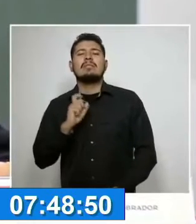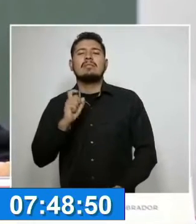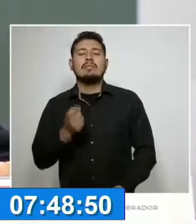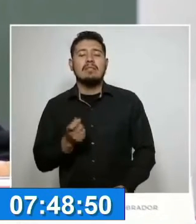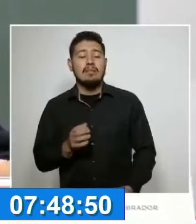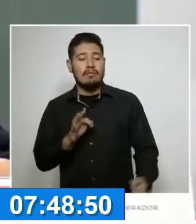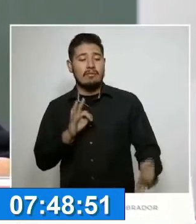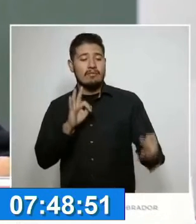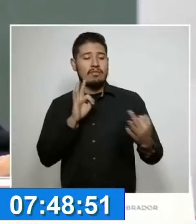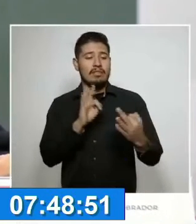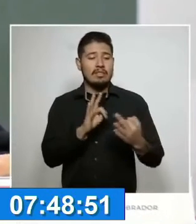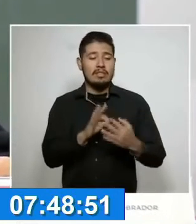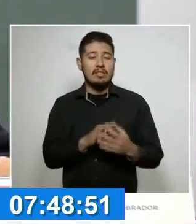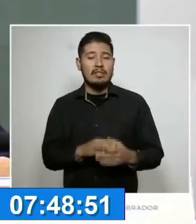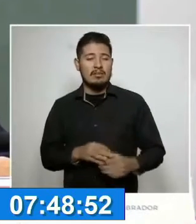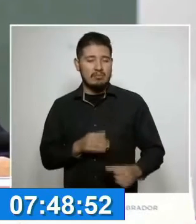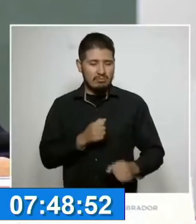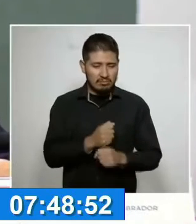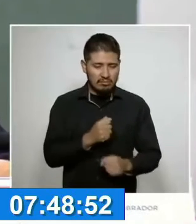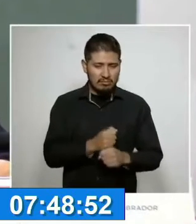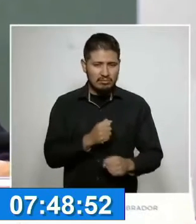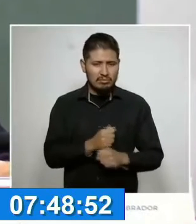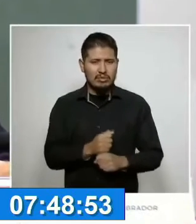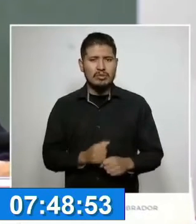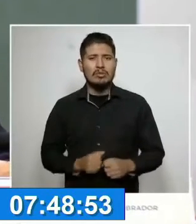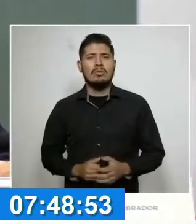enfrentar la violencia